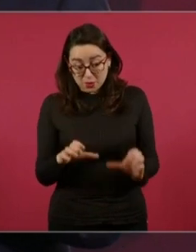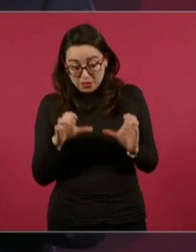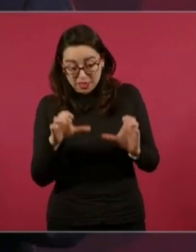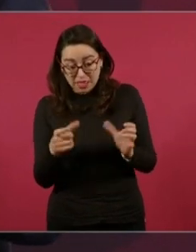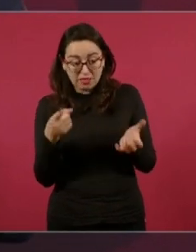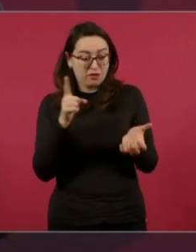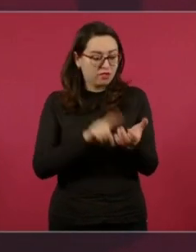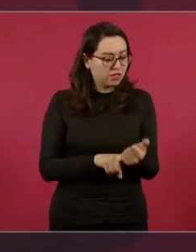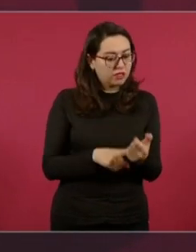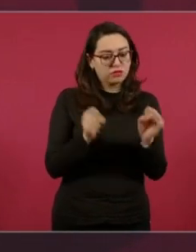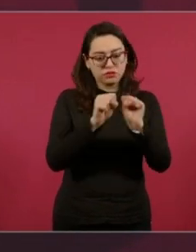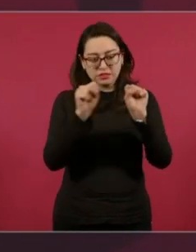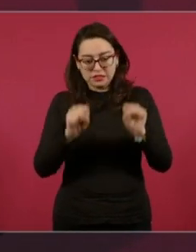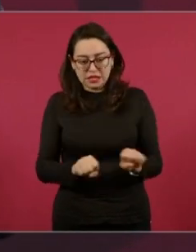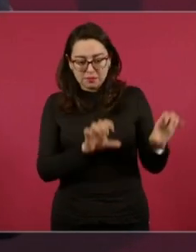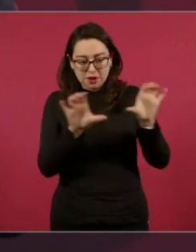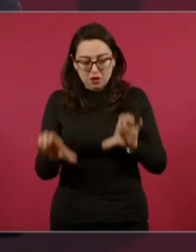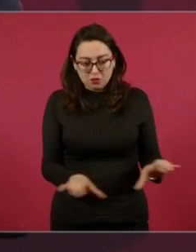en